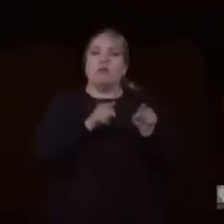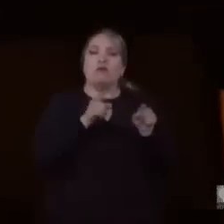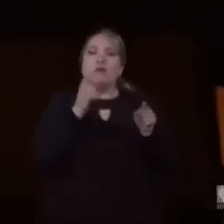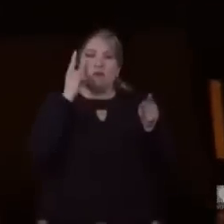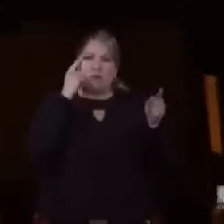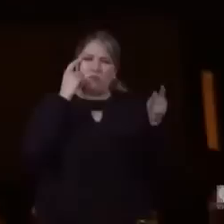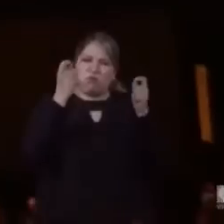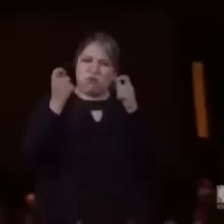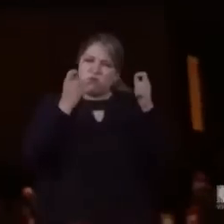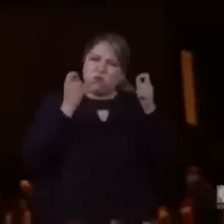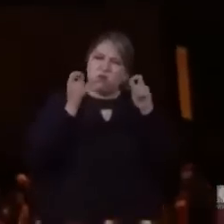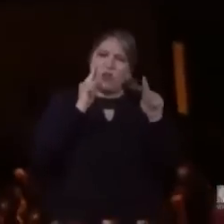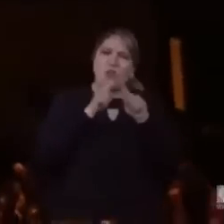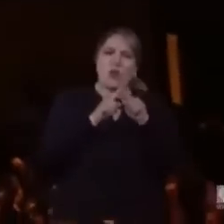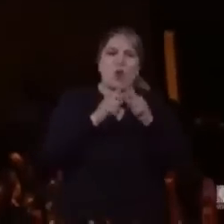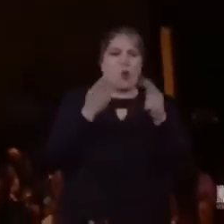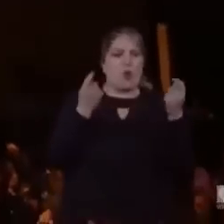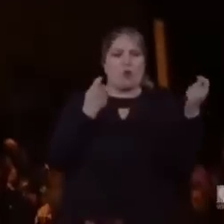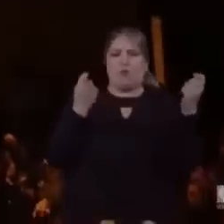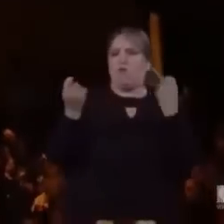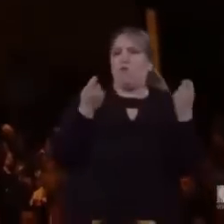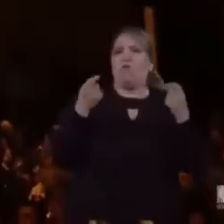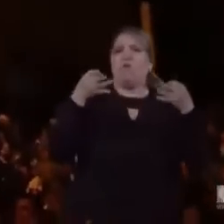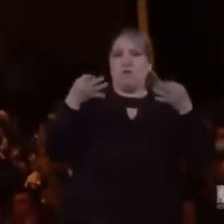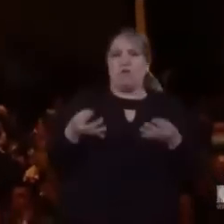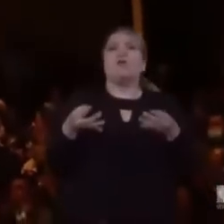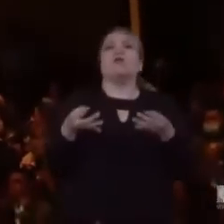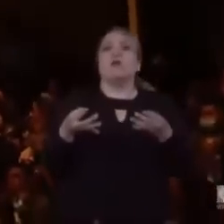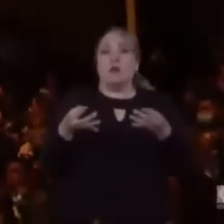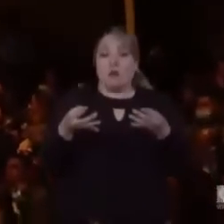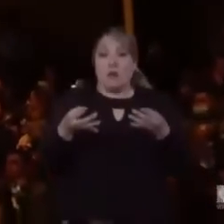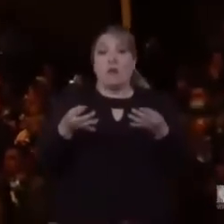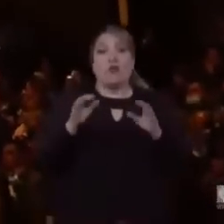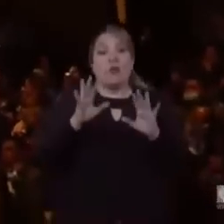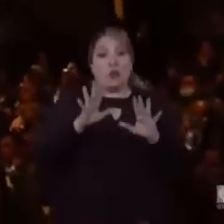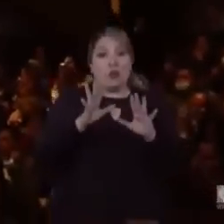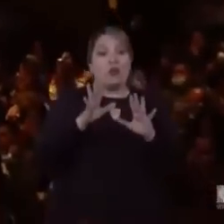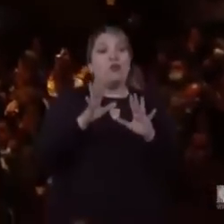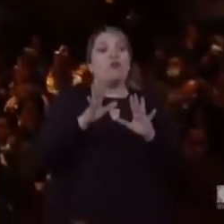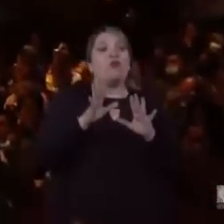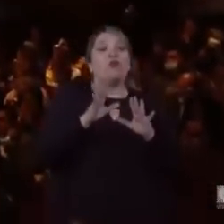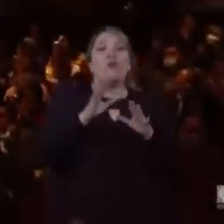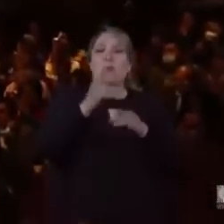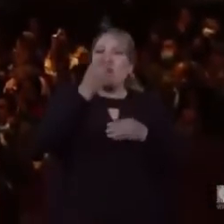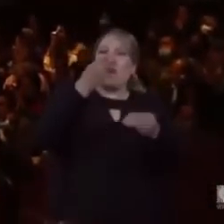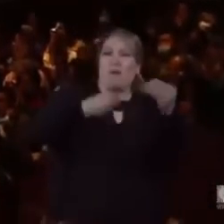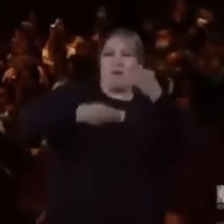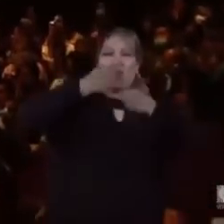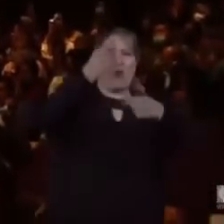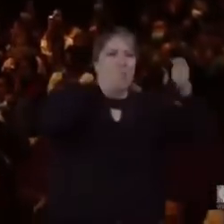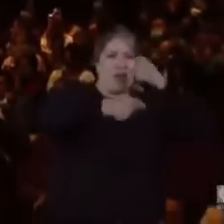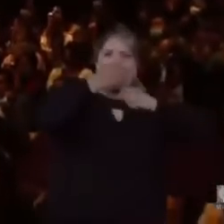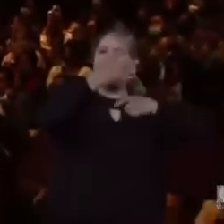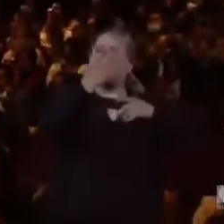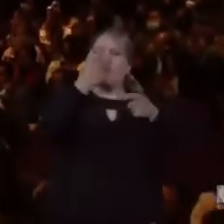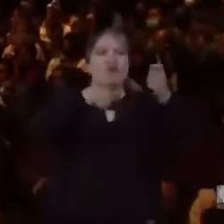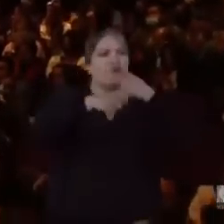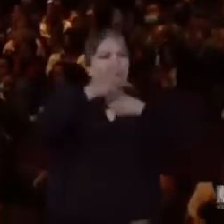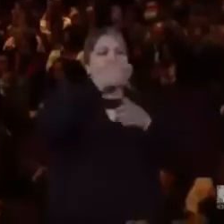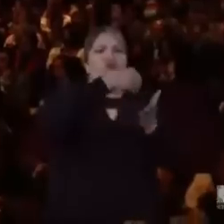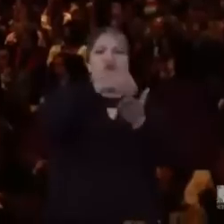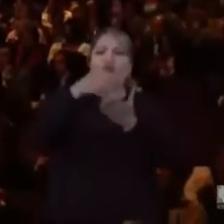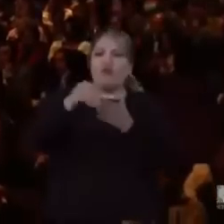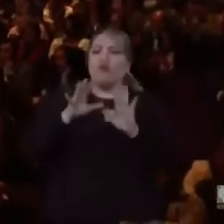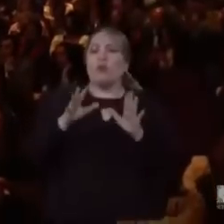una estrategia de regulación del consumo y del mercado, donde Colombia, por la historia